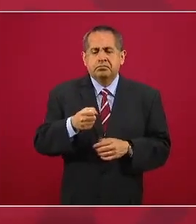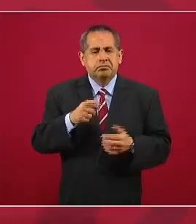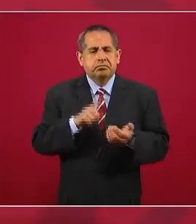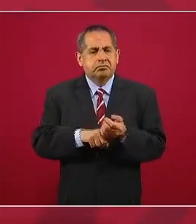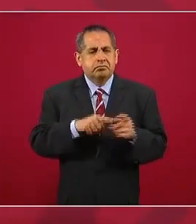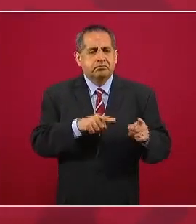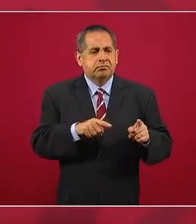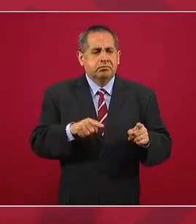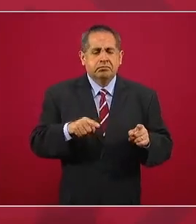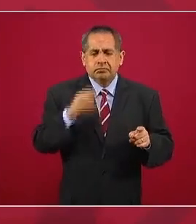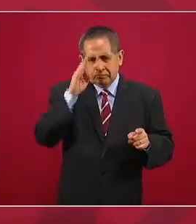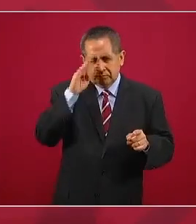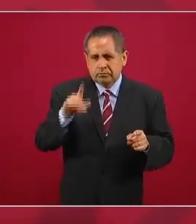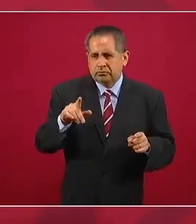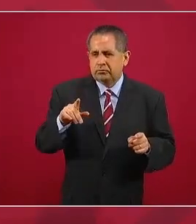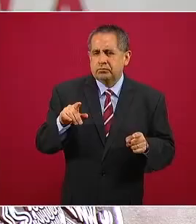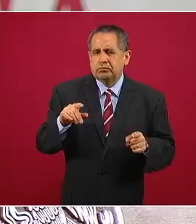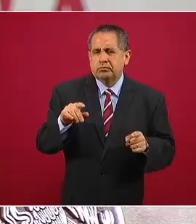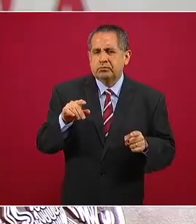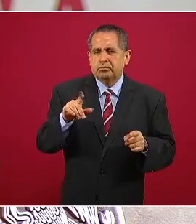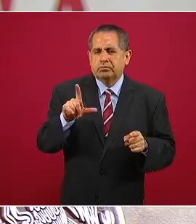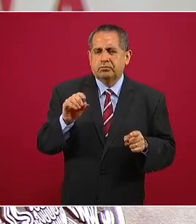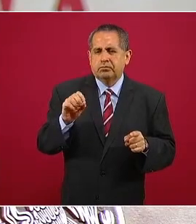señor Lozoya.